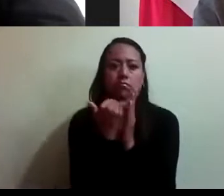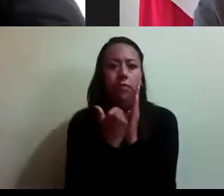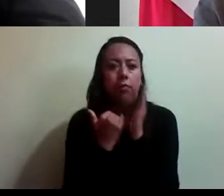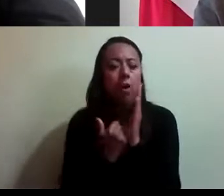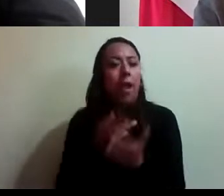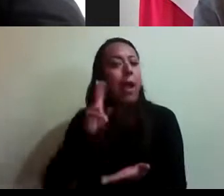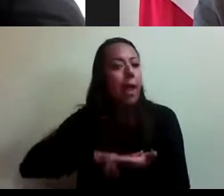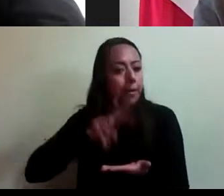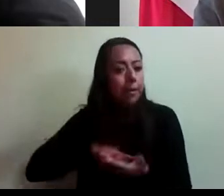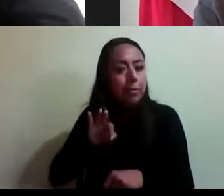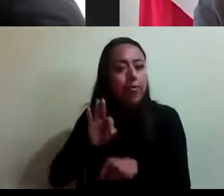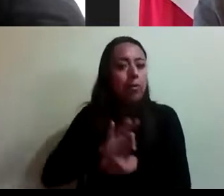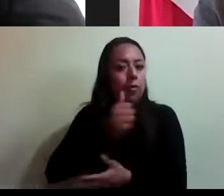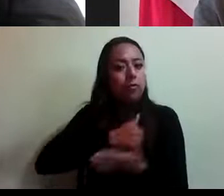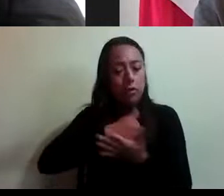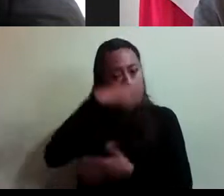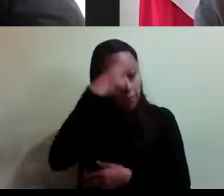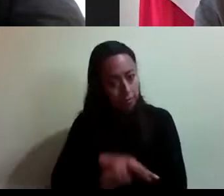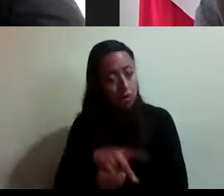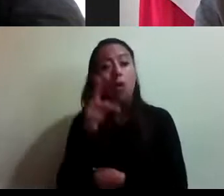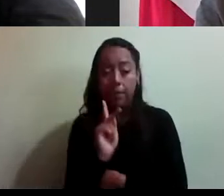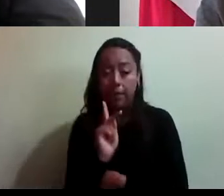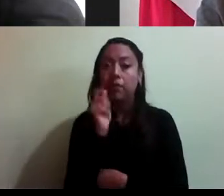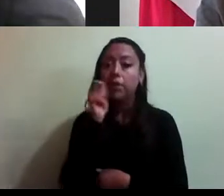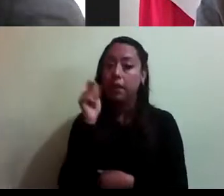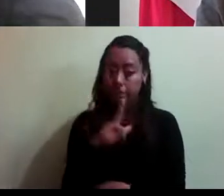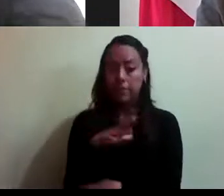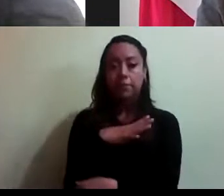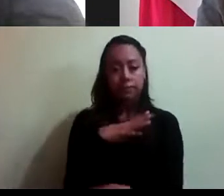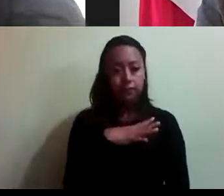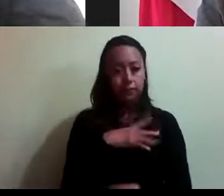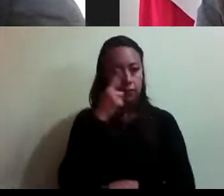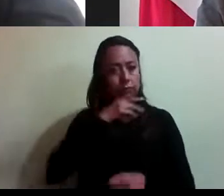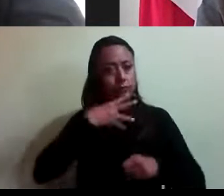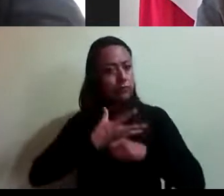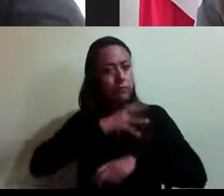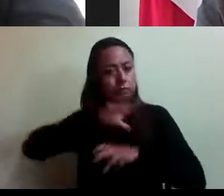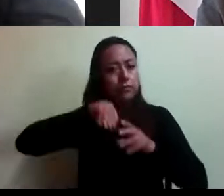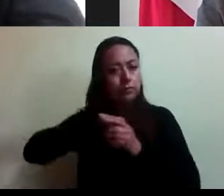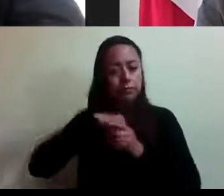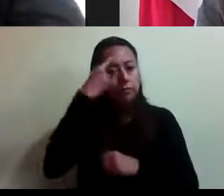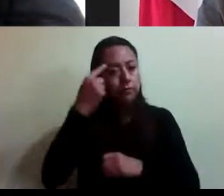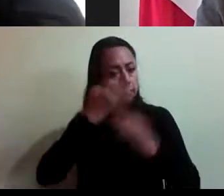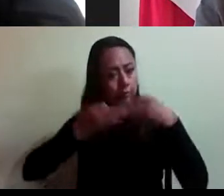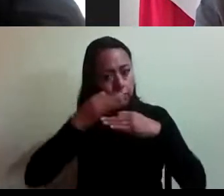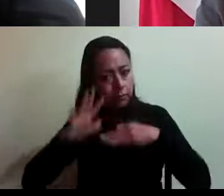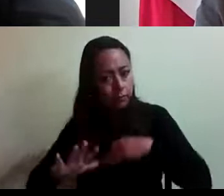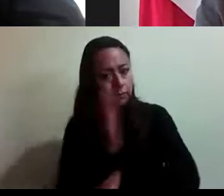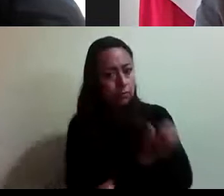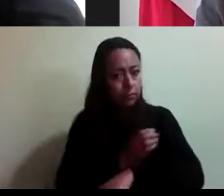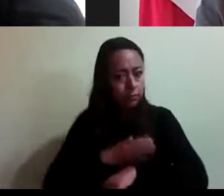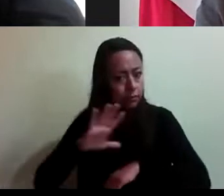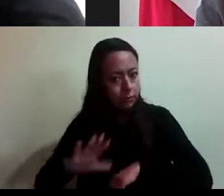de México, pero también habrá una responsabilidad absoluta para que todas las compañeras y compañeros que